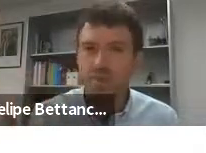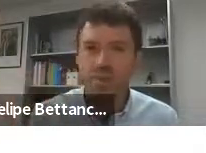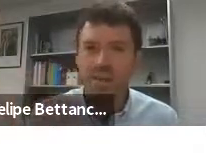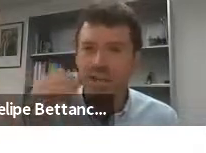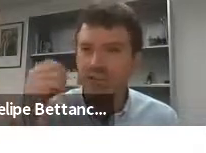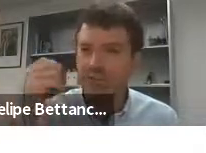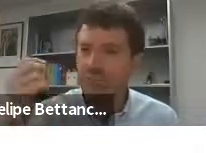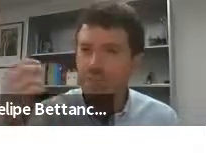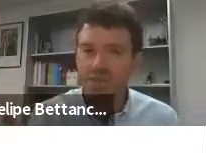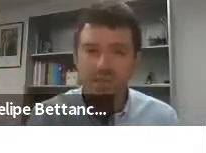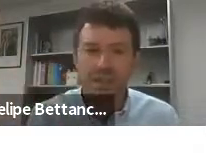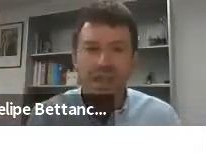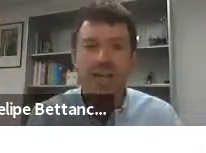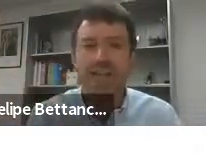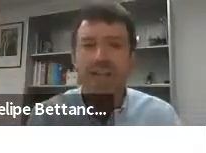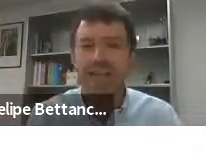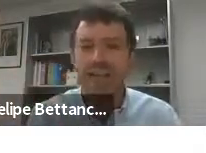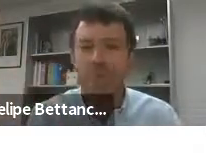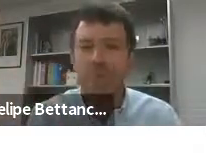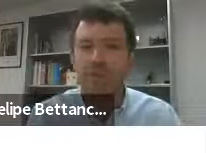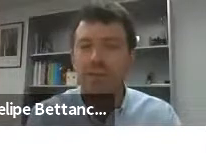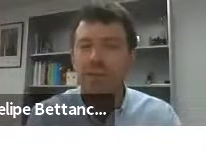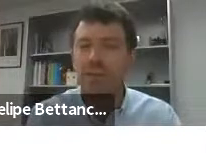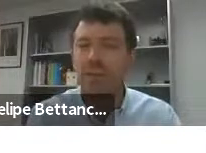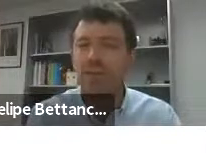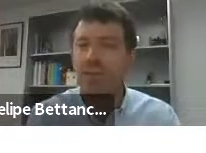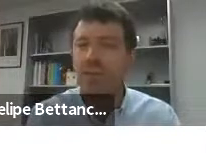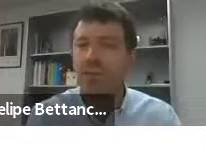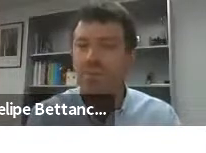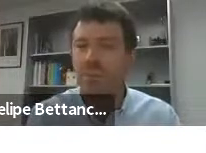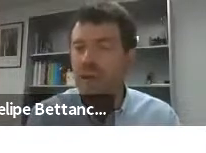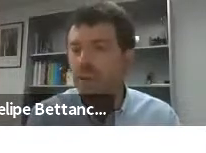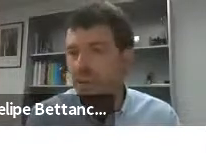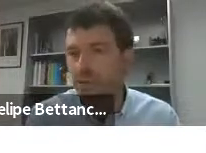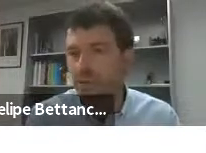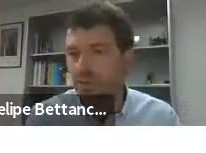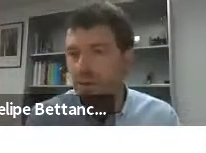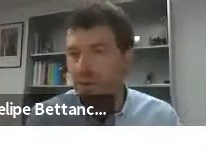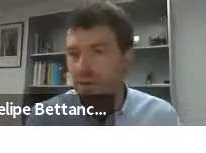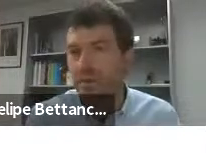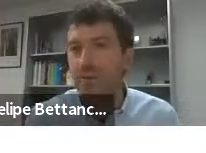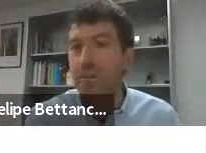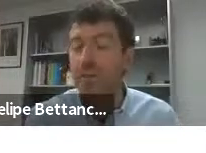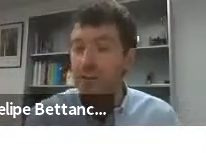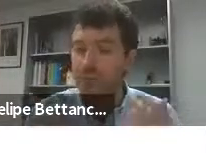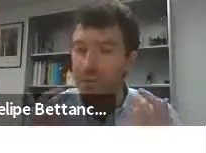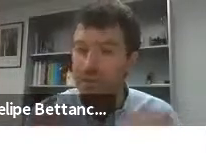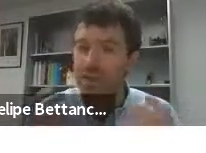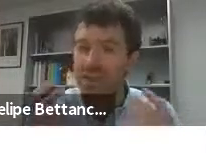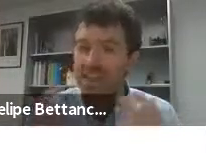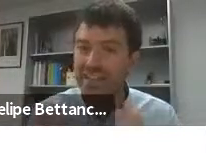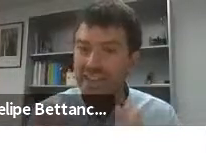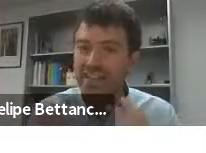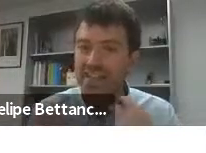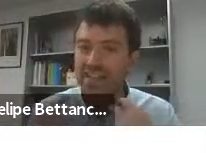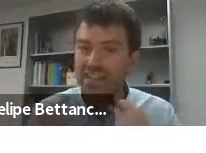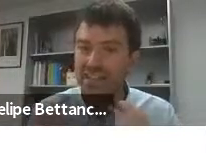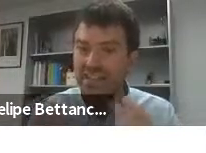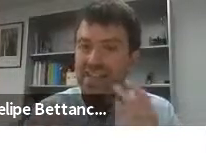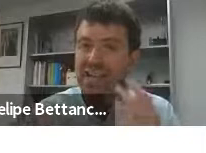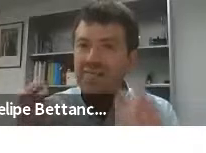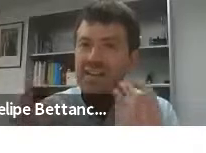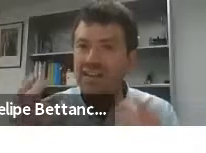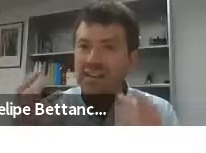sola jerárquica únicamente sino que tiene que involucrar a los equipos y tenemos que tener un sentido en realidad